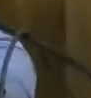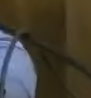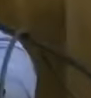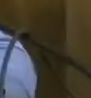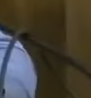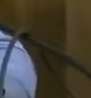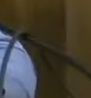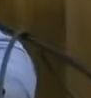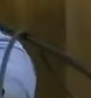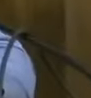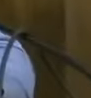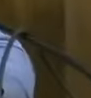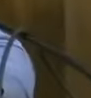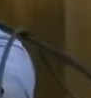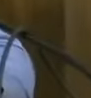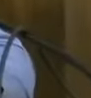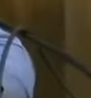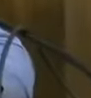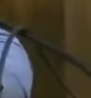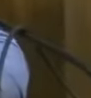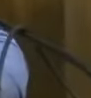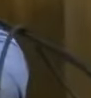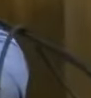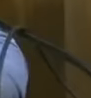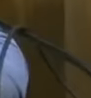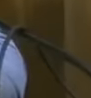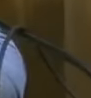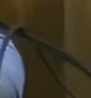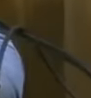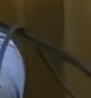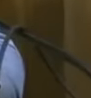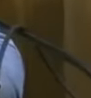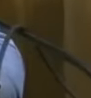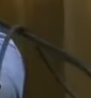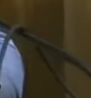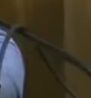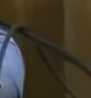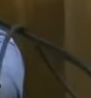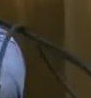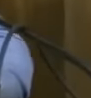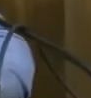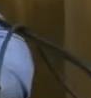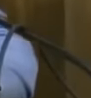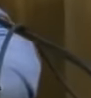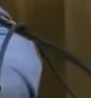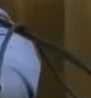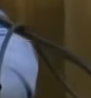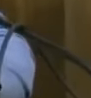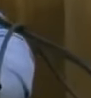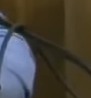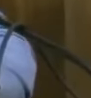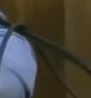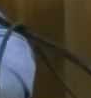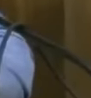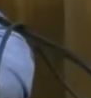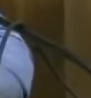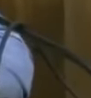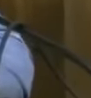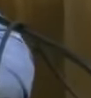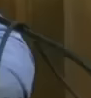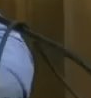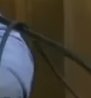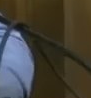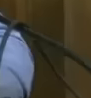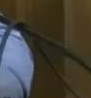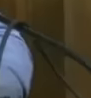vicepresidente sometió a votación dicha renuncia y resultó aprobada. Quinto, comunicaciones suscritas por el ministro del Poder Popular para